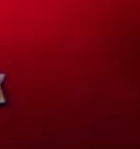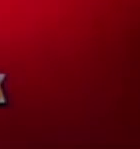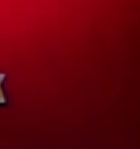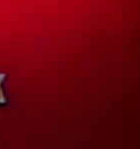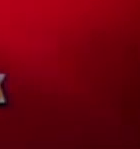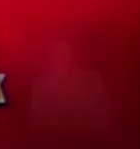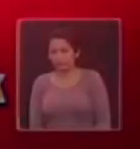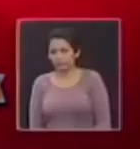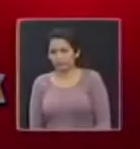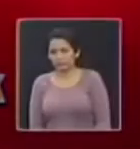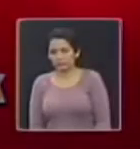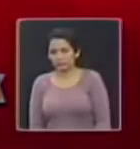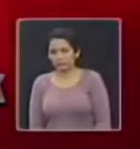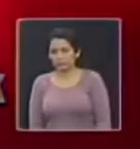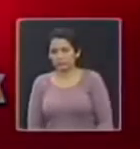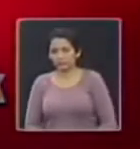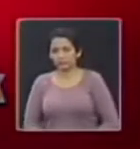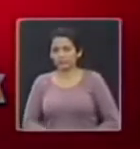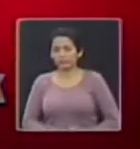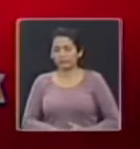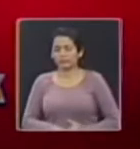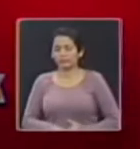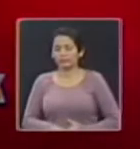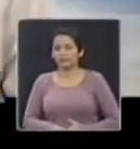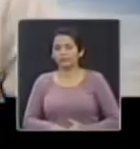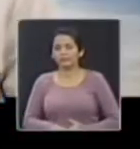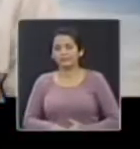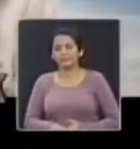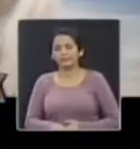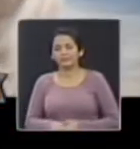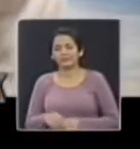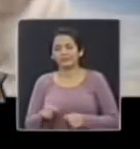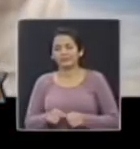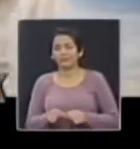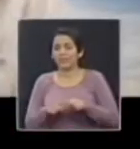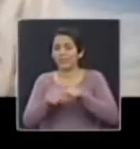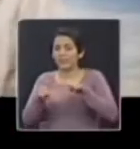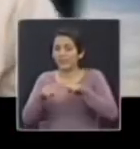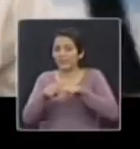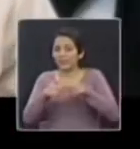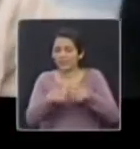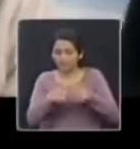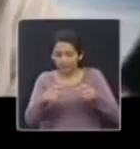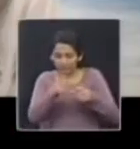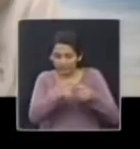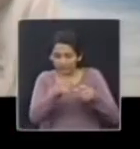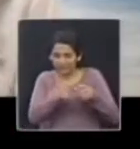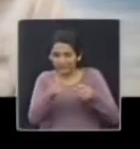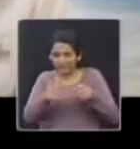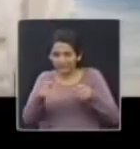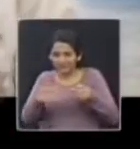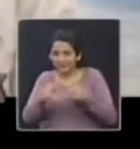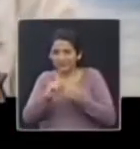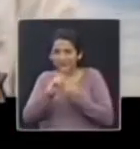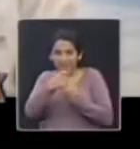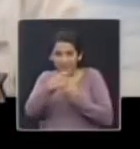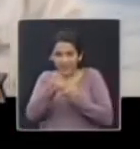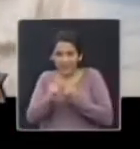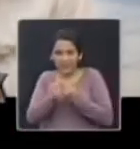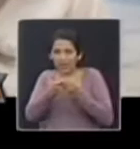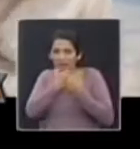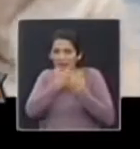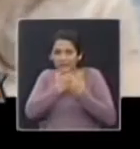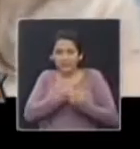Tenemos hartísimas opciones. De ahí, sino también, por ejemplo, tenemos mil hojas, tenemos cakes de banano, tenemos